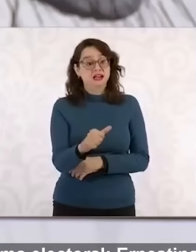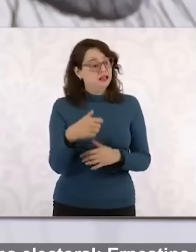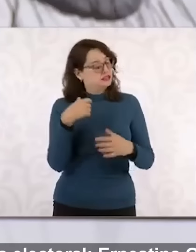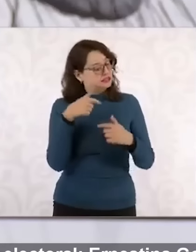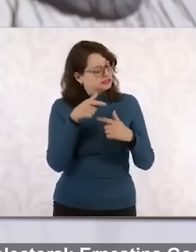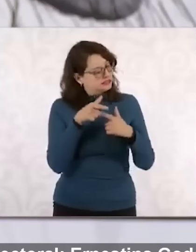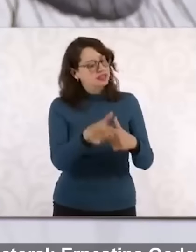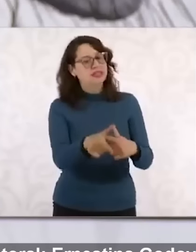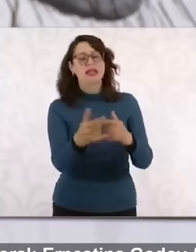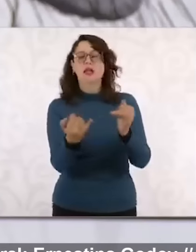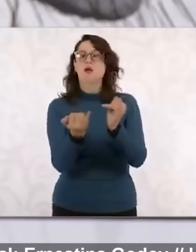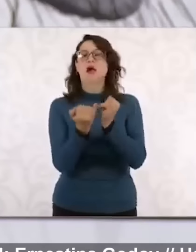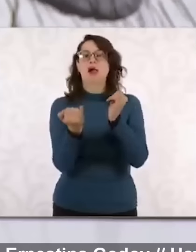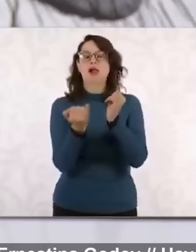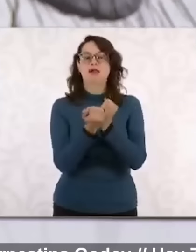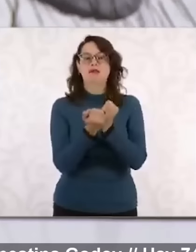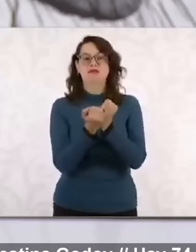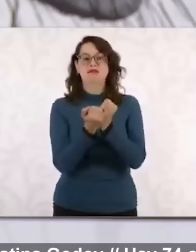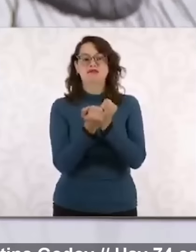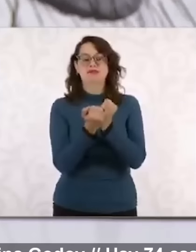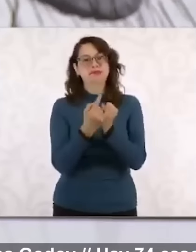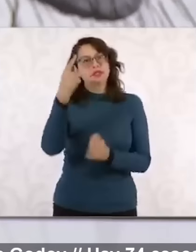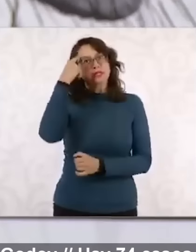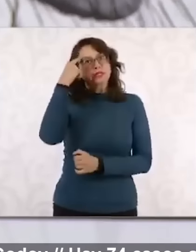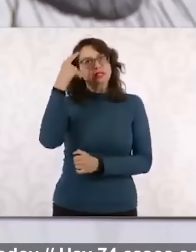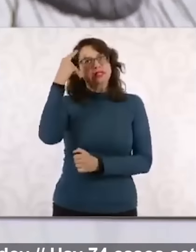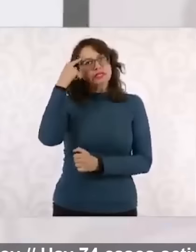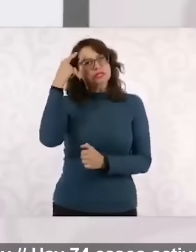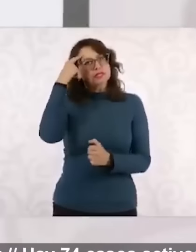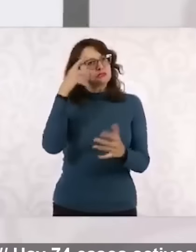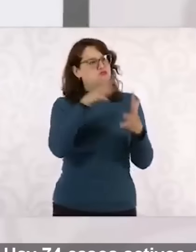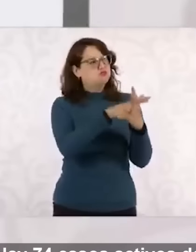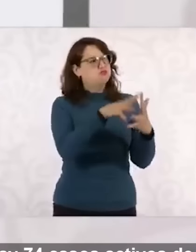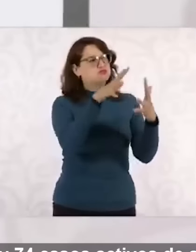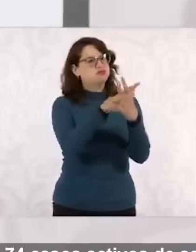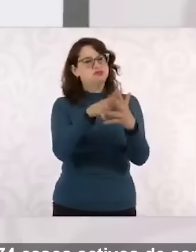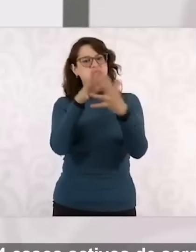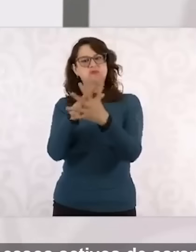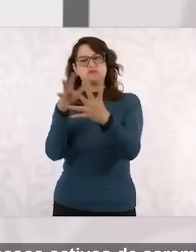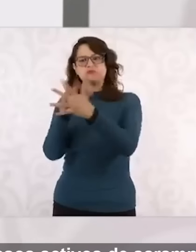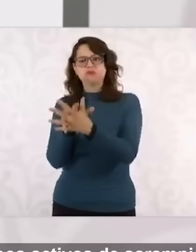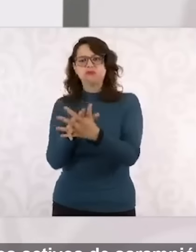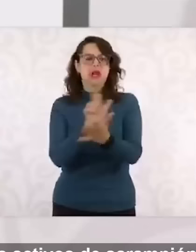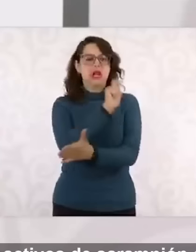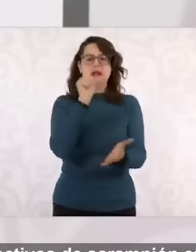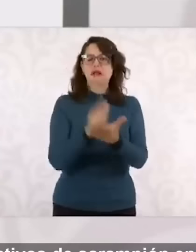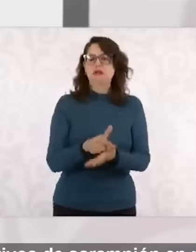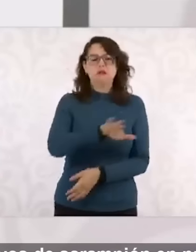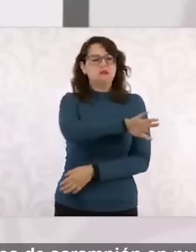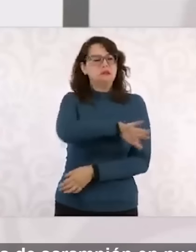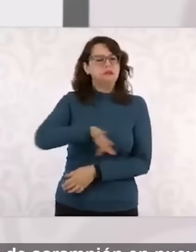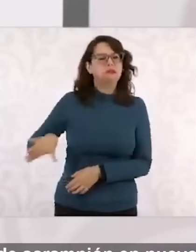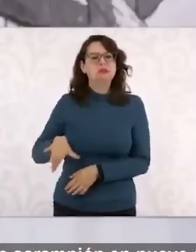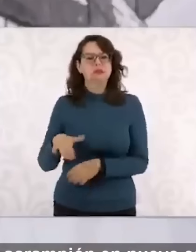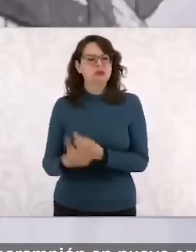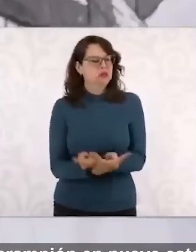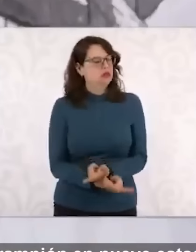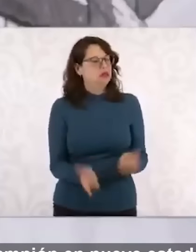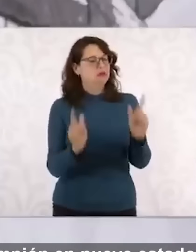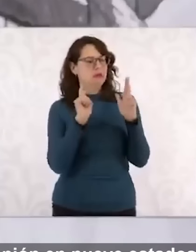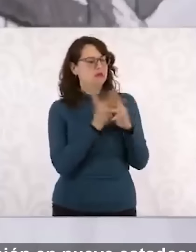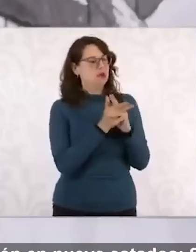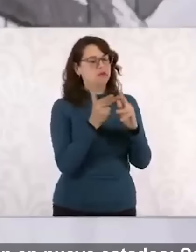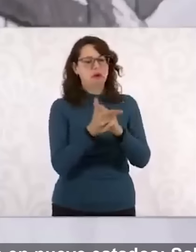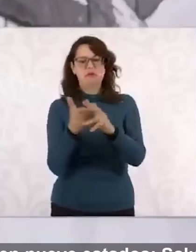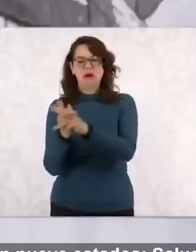Luna, pero con la idea de que no importa, fuera de la ley se puede ultimar a